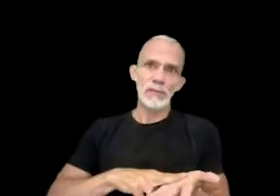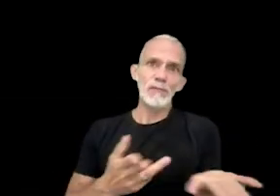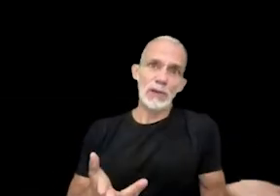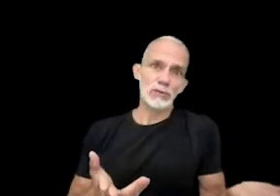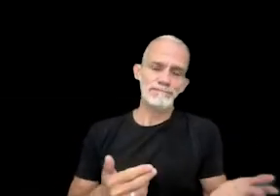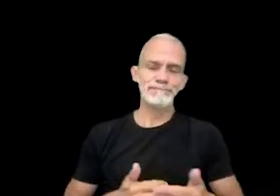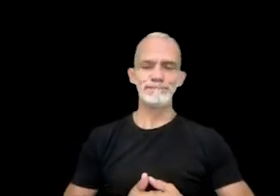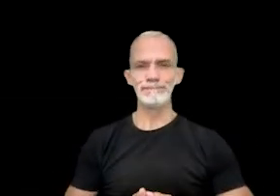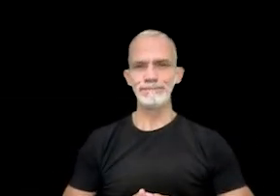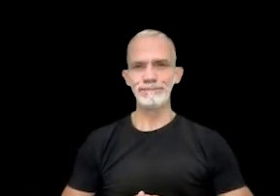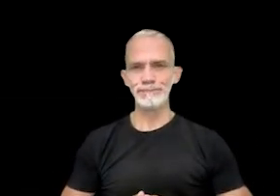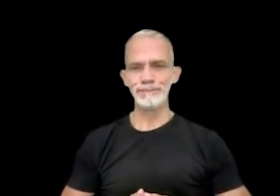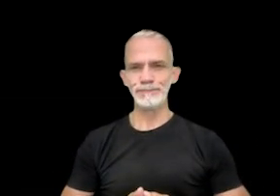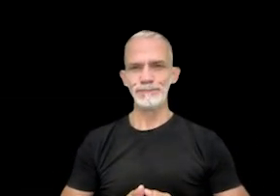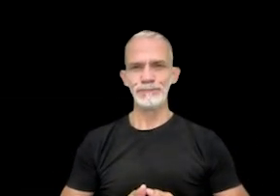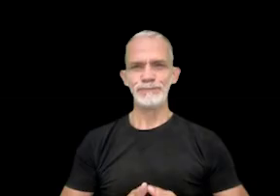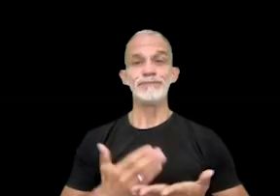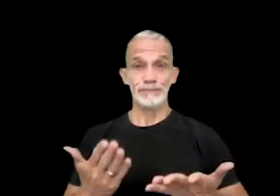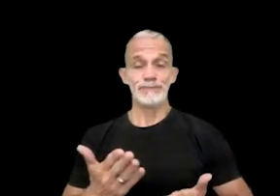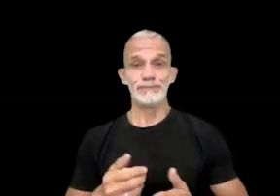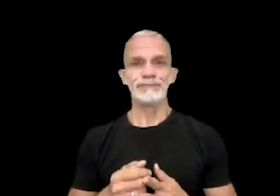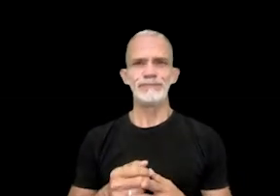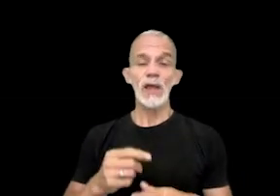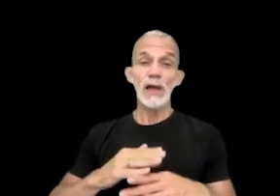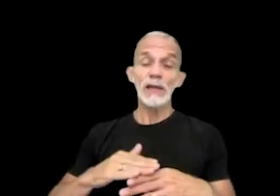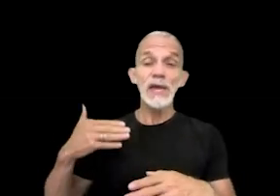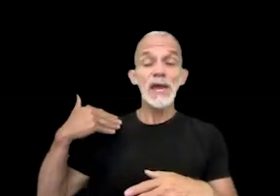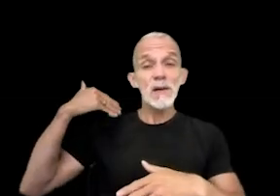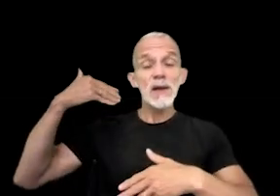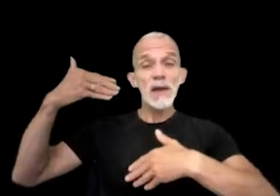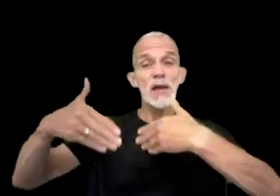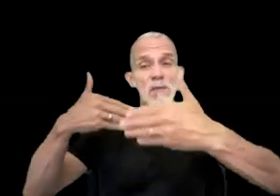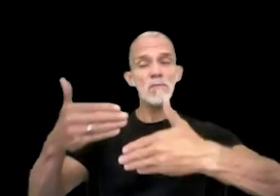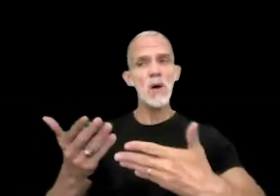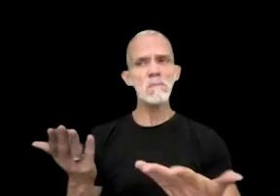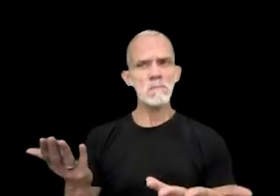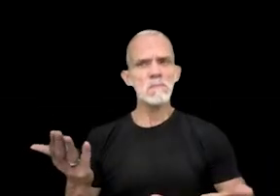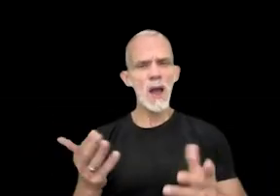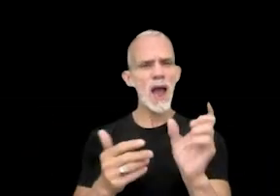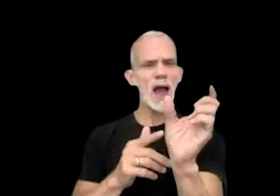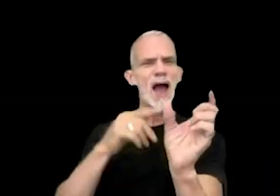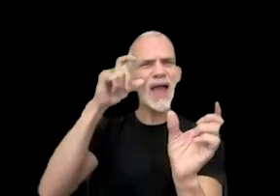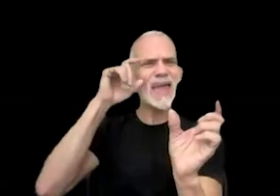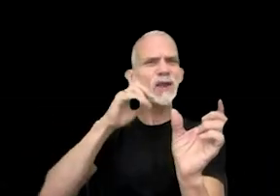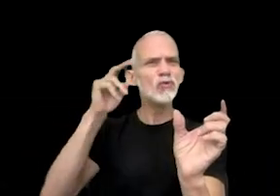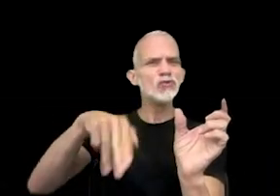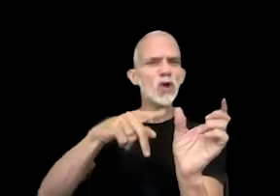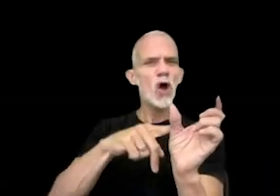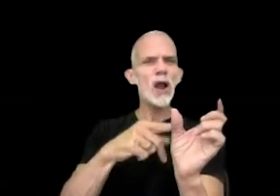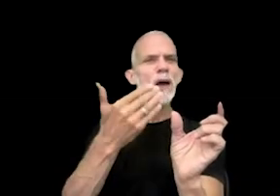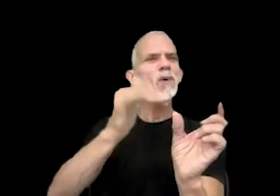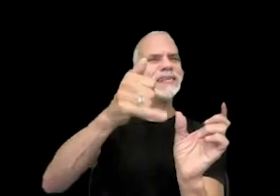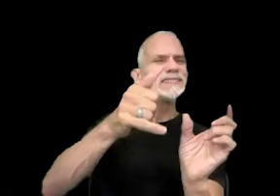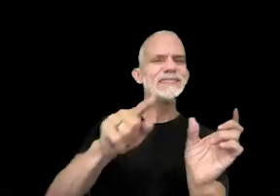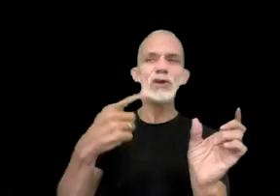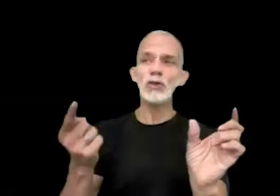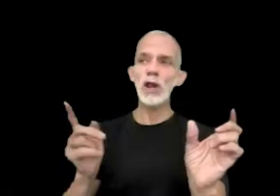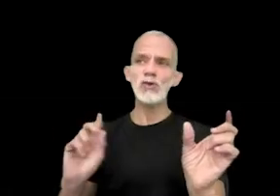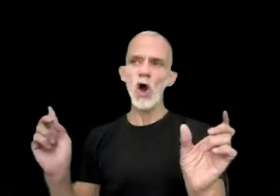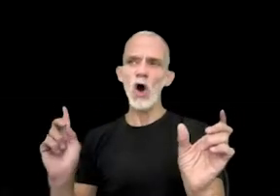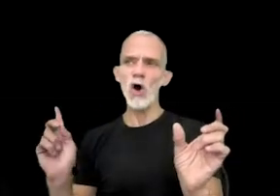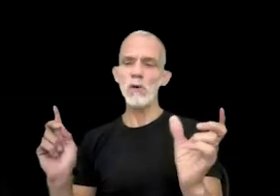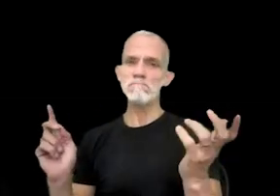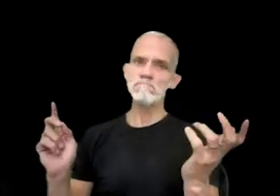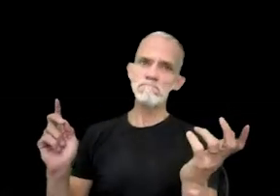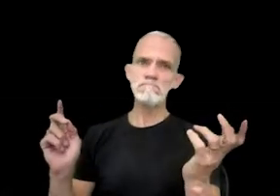impuesto. Entonces, con el tiempo se empieza a hablar de elusión permitida y elusión no permitida.